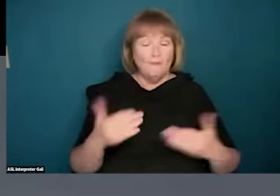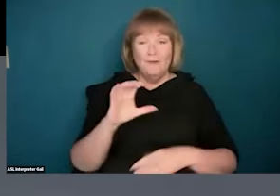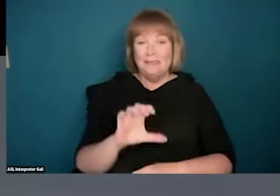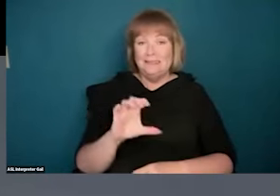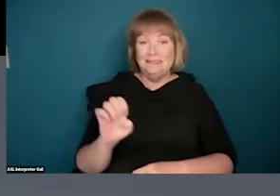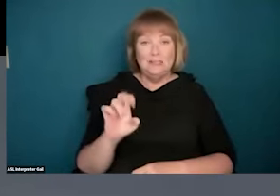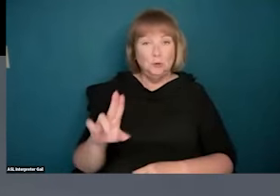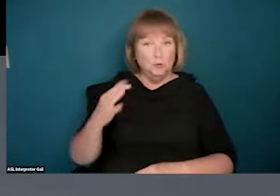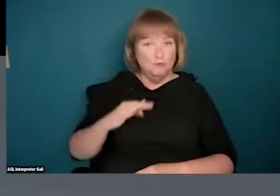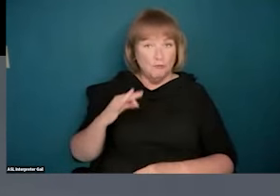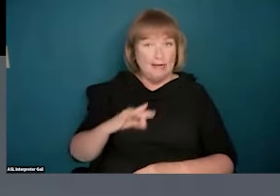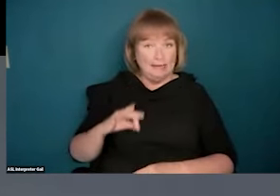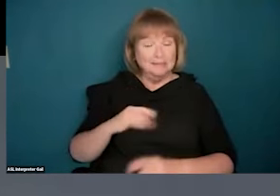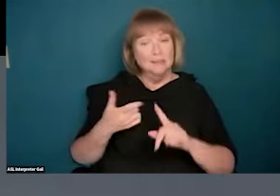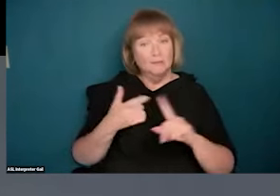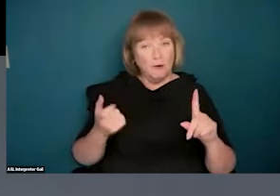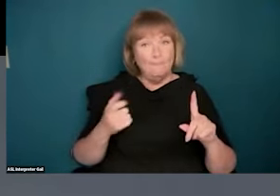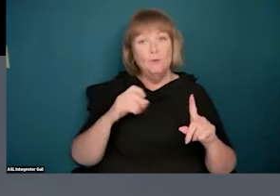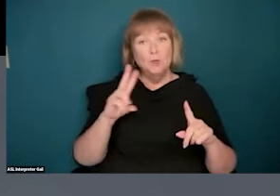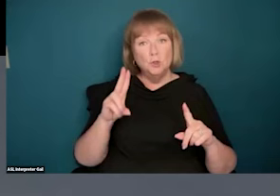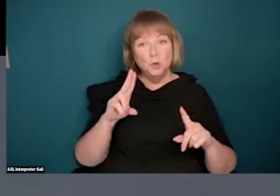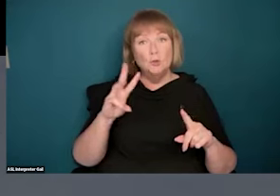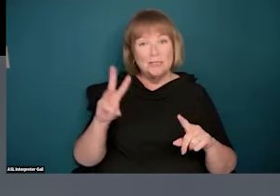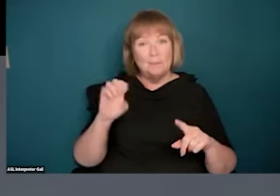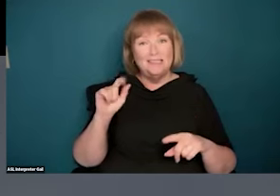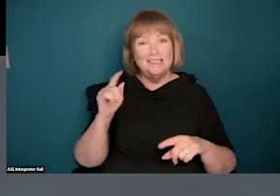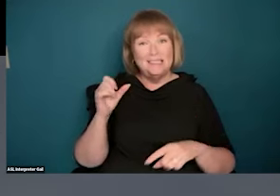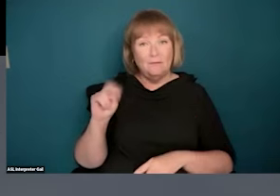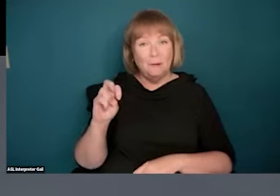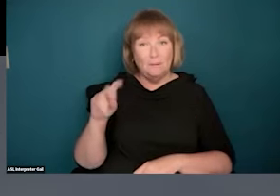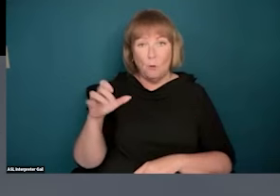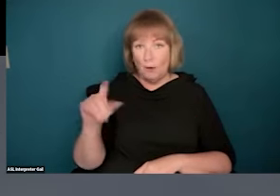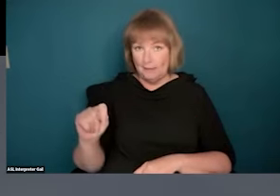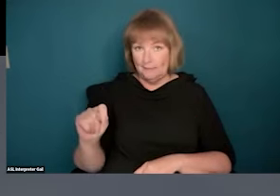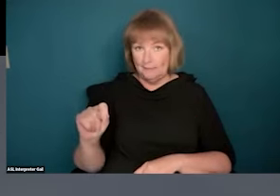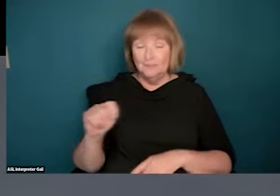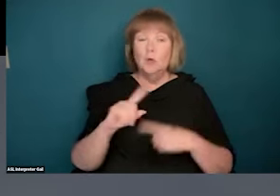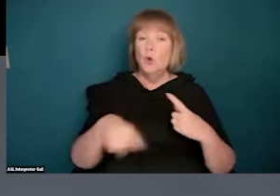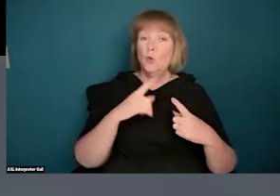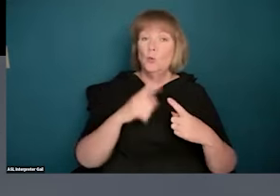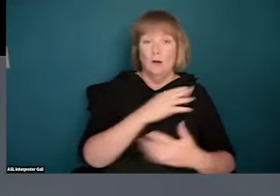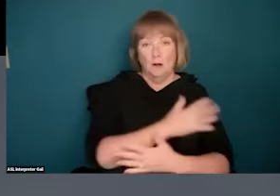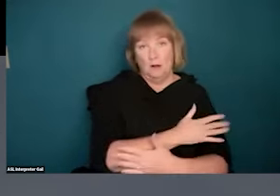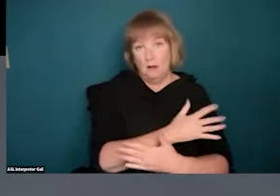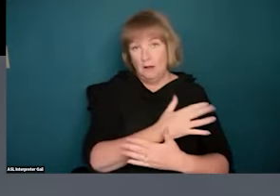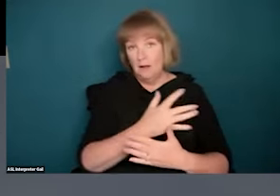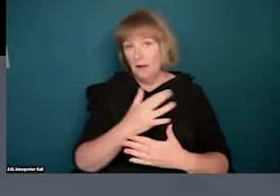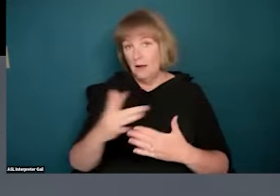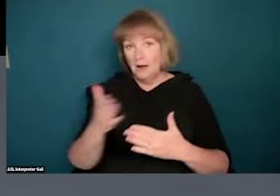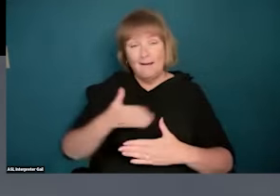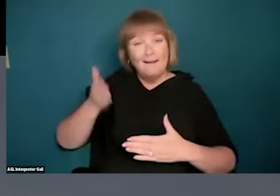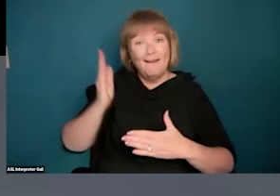en qué idioma prefiere escuchar a este seminario. Nosotros estamos ofreciendo créditos de